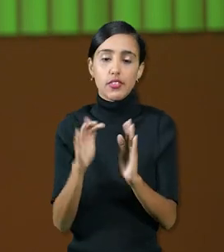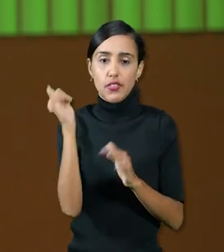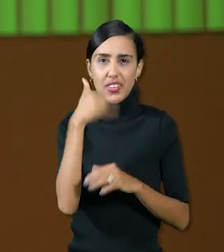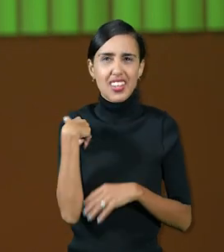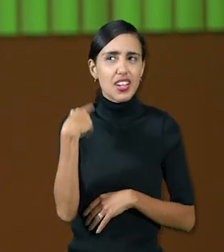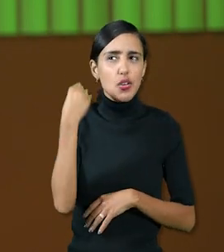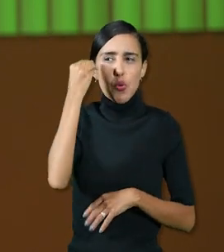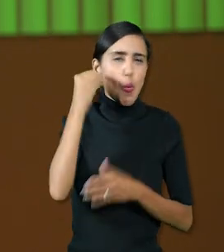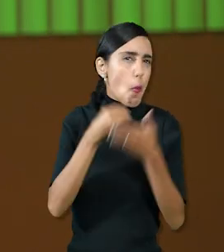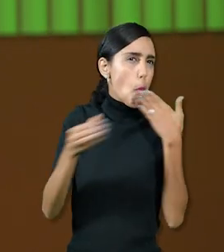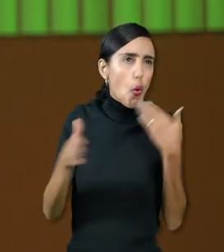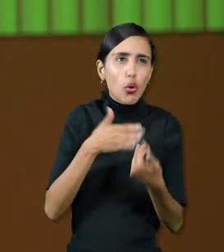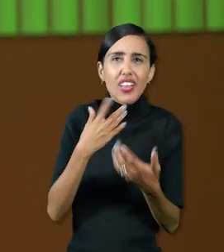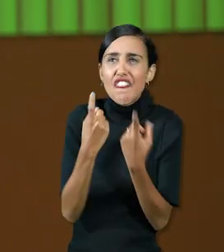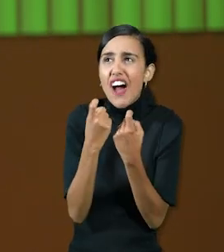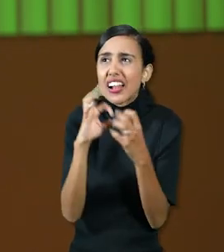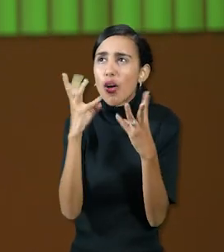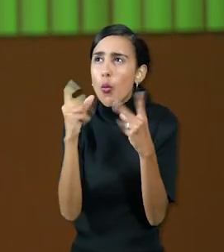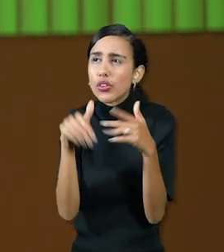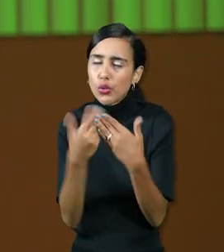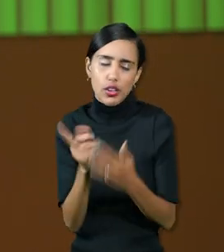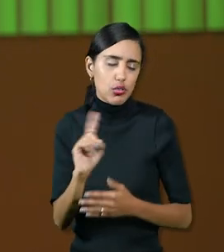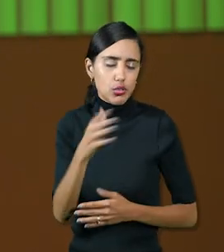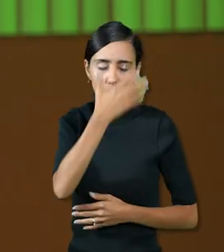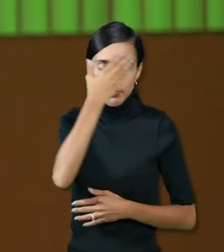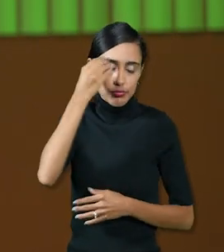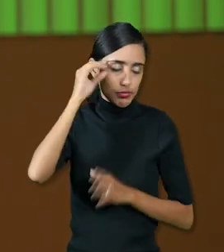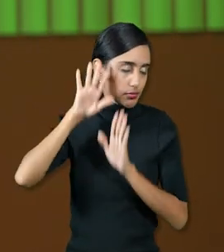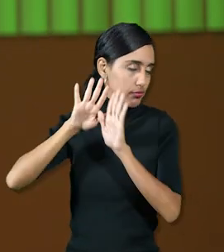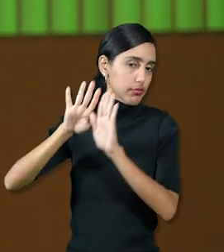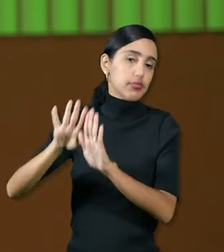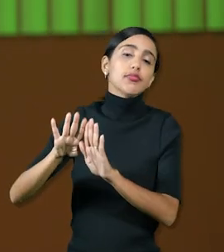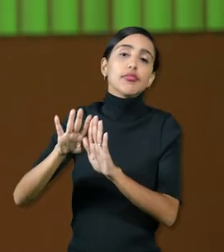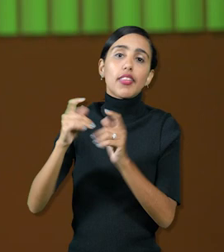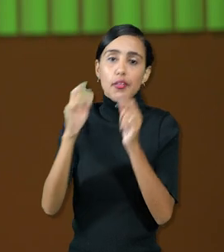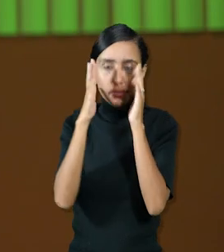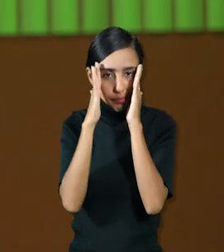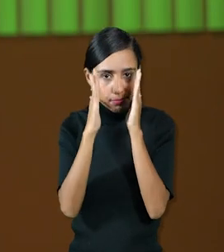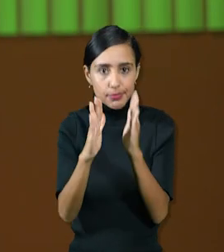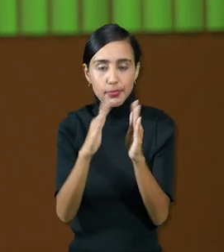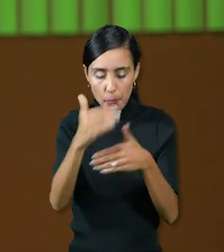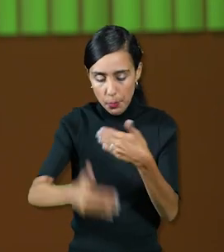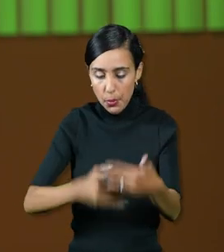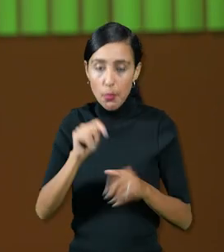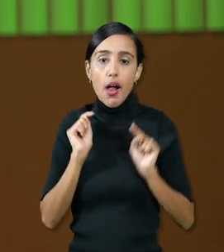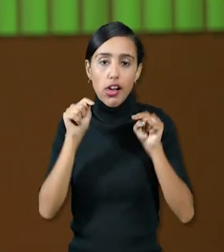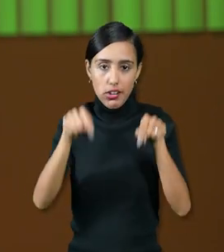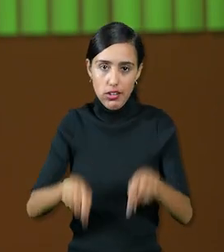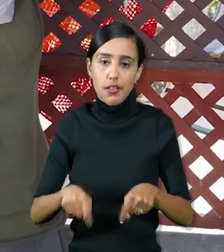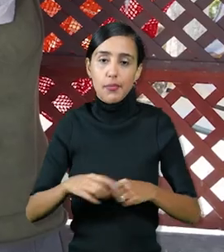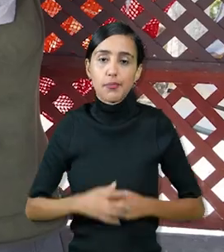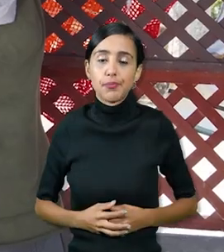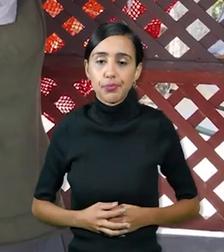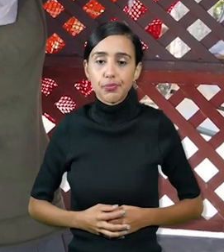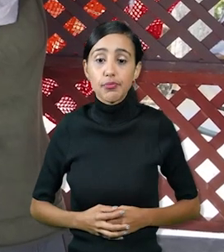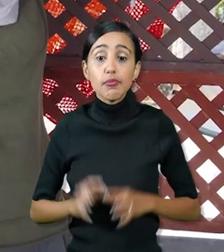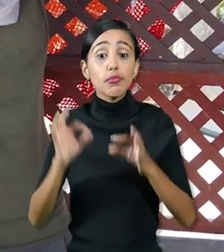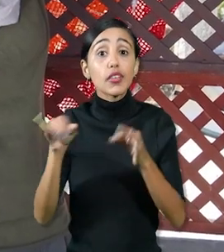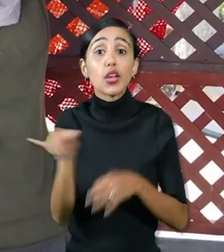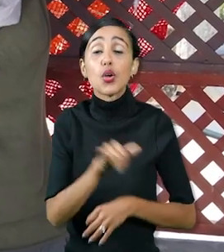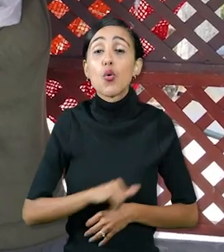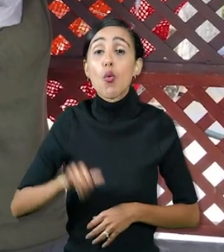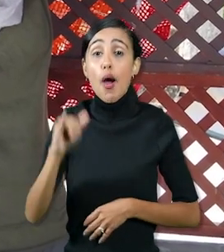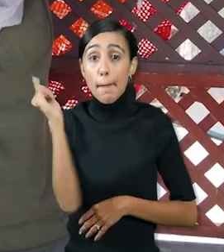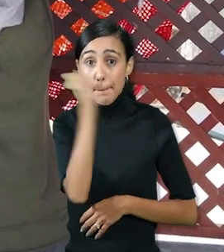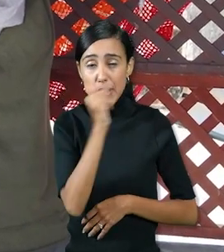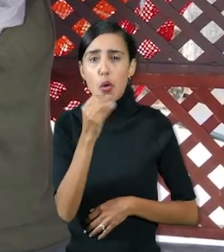te quedan, para no perder la calma y tratar de resolver los problemas que te puedan surgir. Al mismo tiempo, un